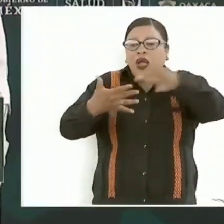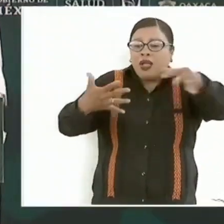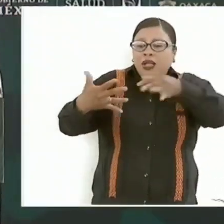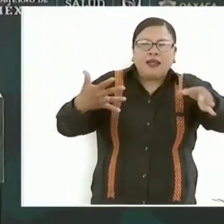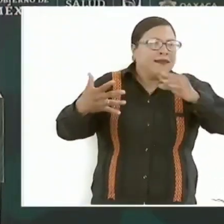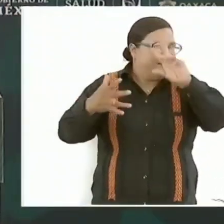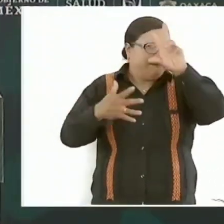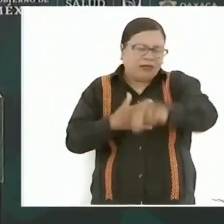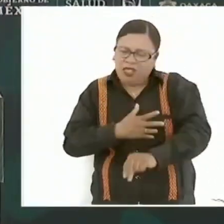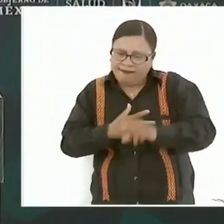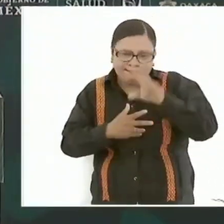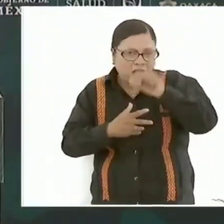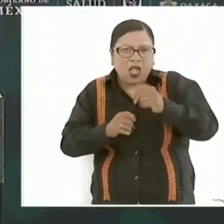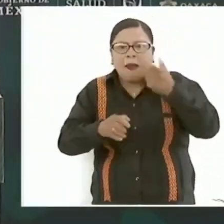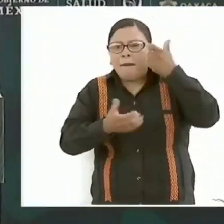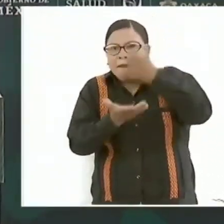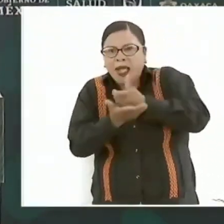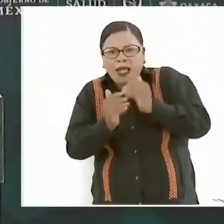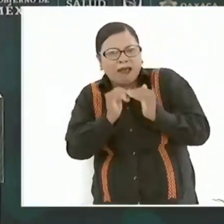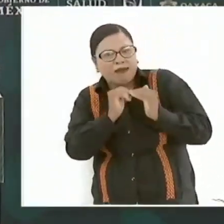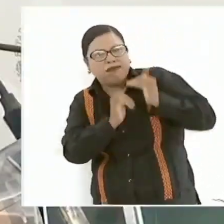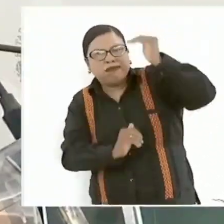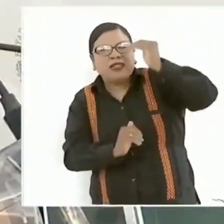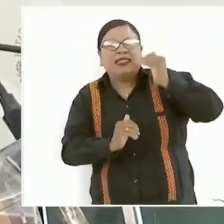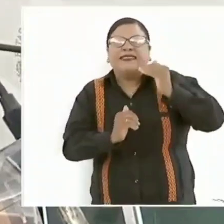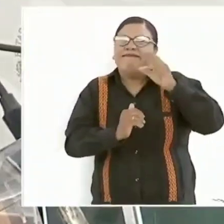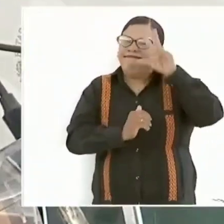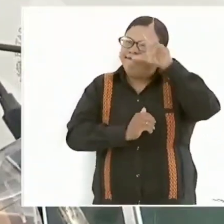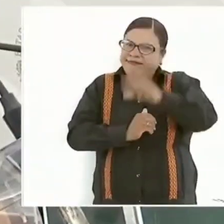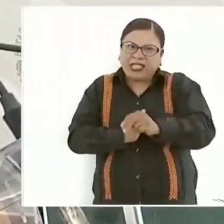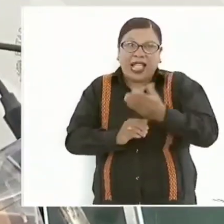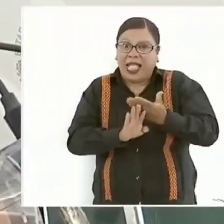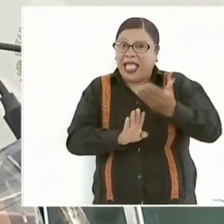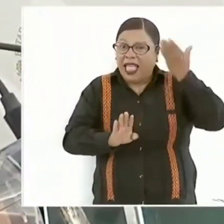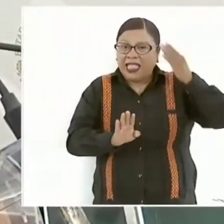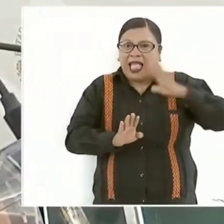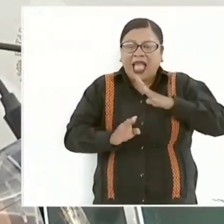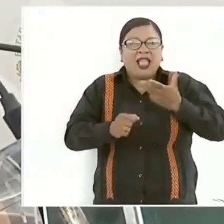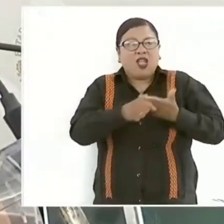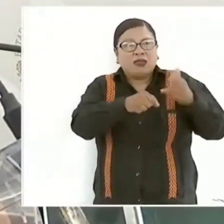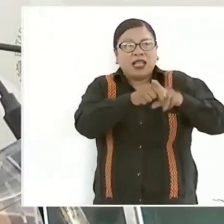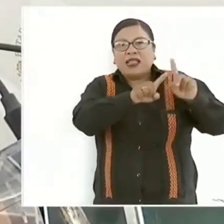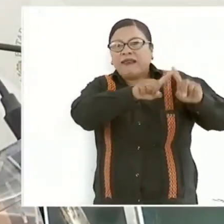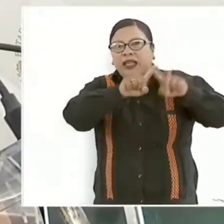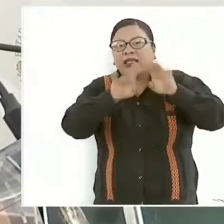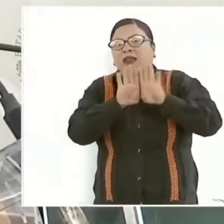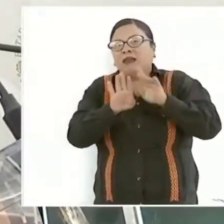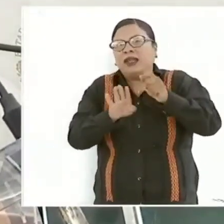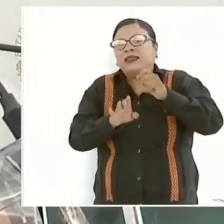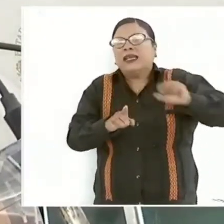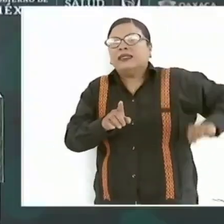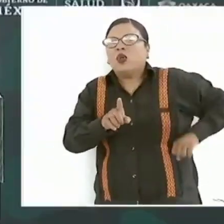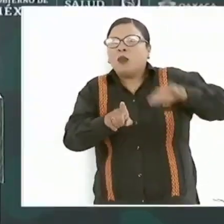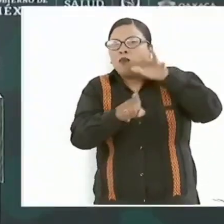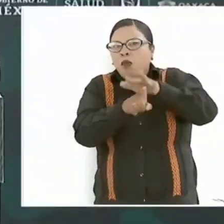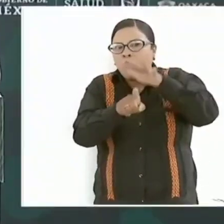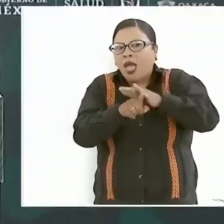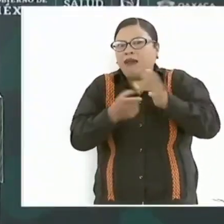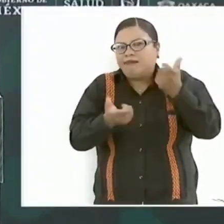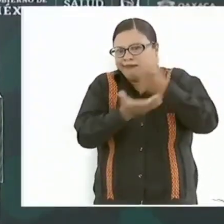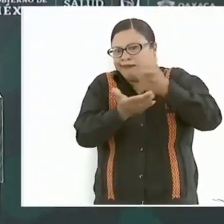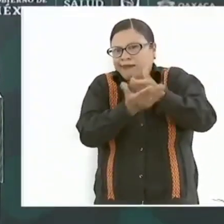sin cajas de cobro, sin esas cajas registradoras que había en tantos hospitales financiados por el Seguro Popular. Por eso debe de ser